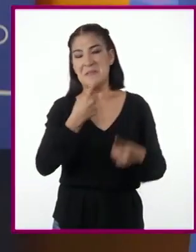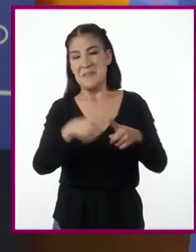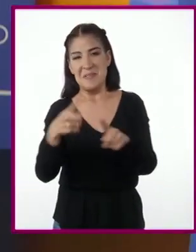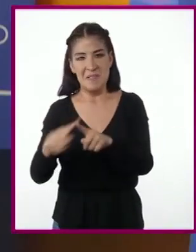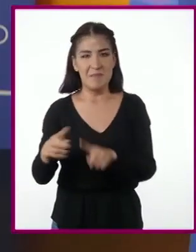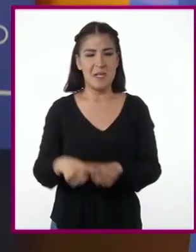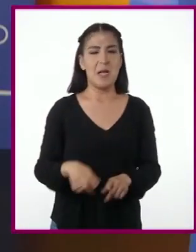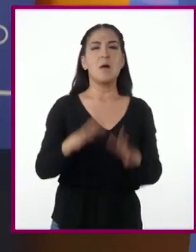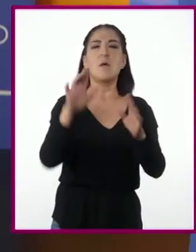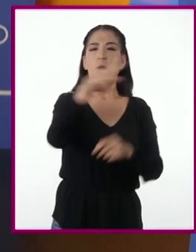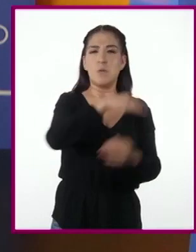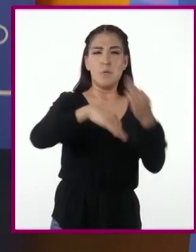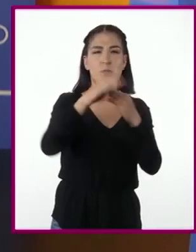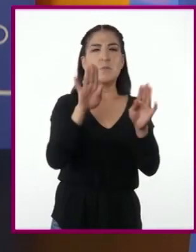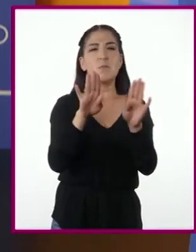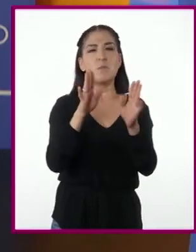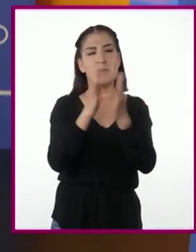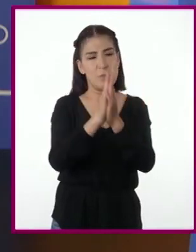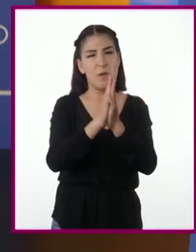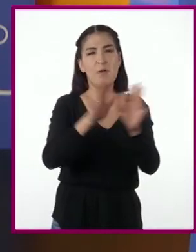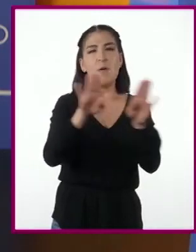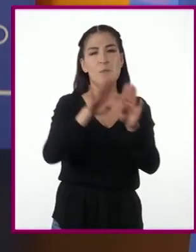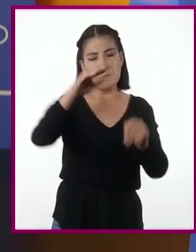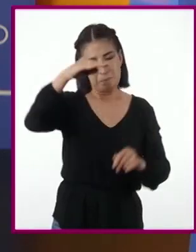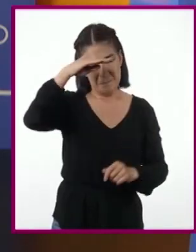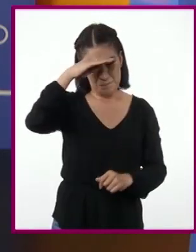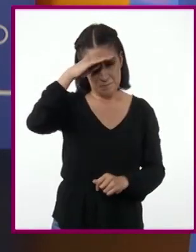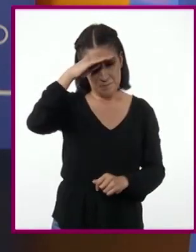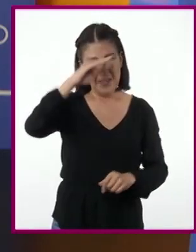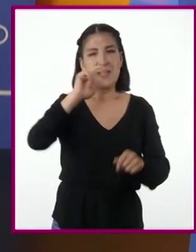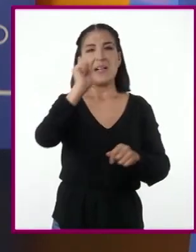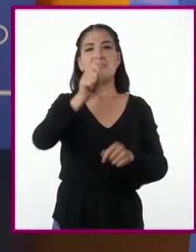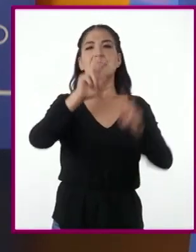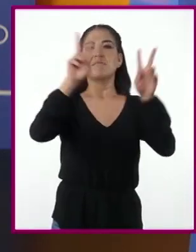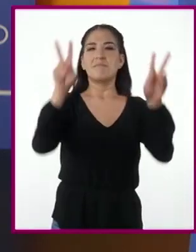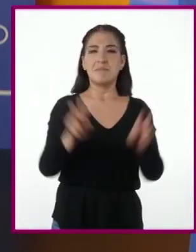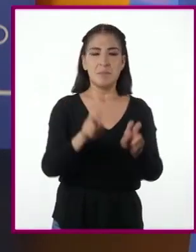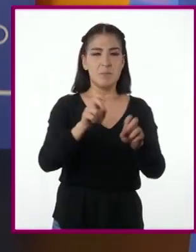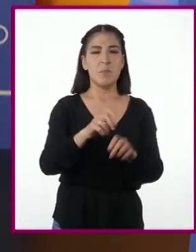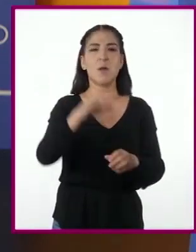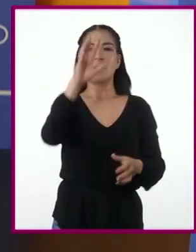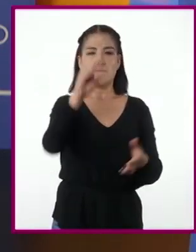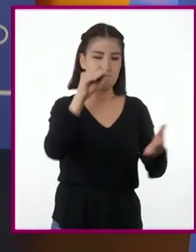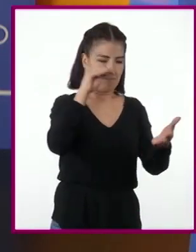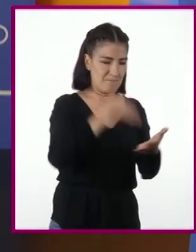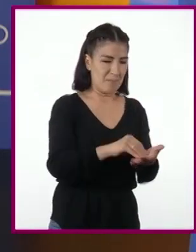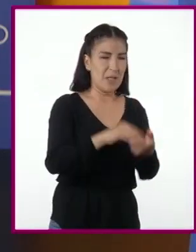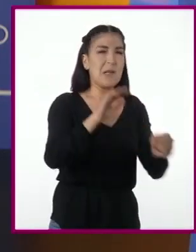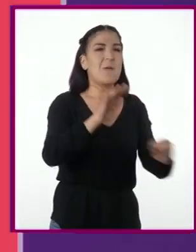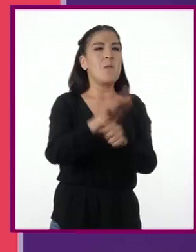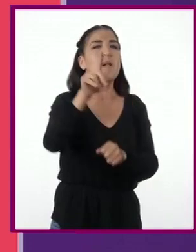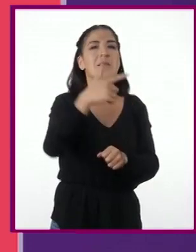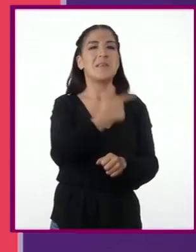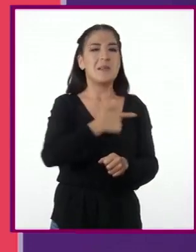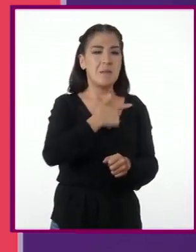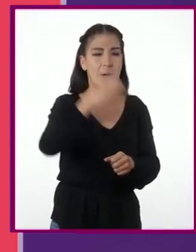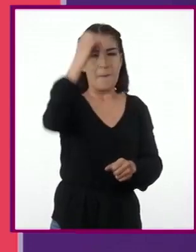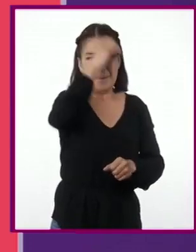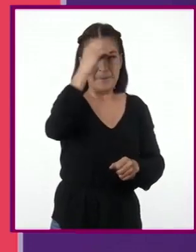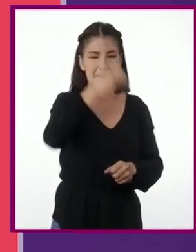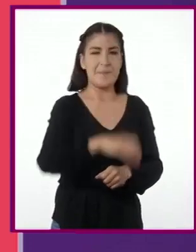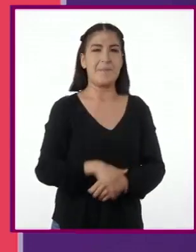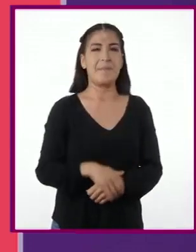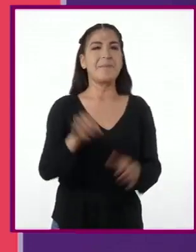Reflexionemos por un momento sobre un tema actual y formulemos una opinión al respecto.